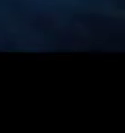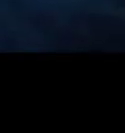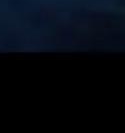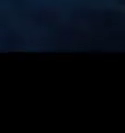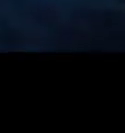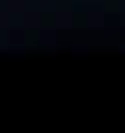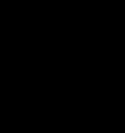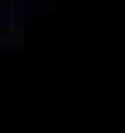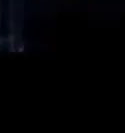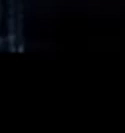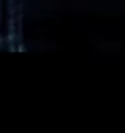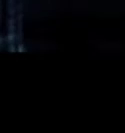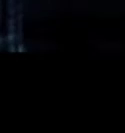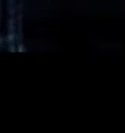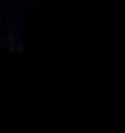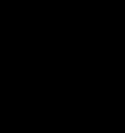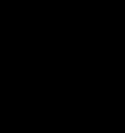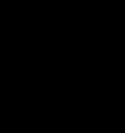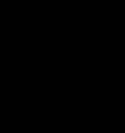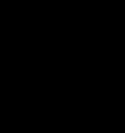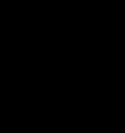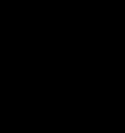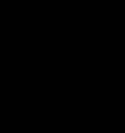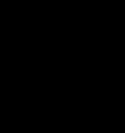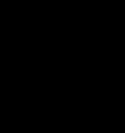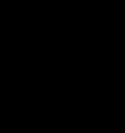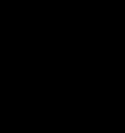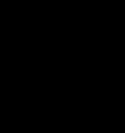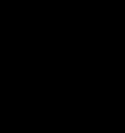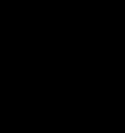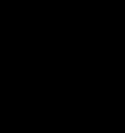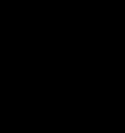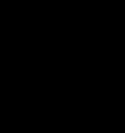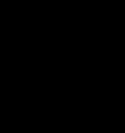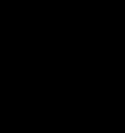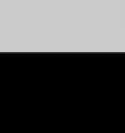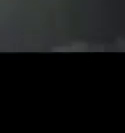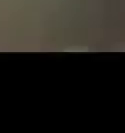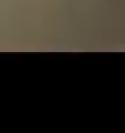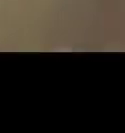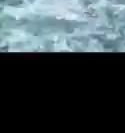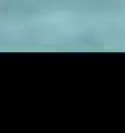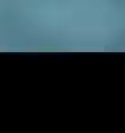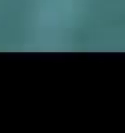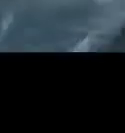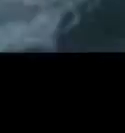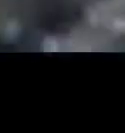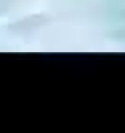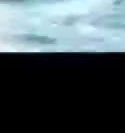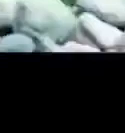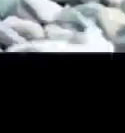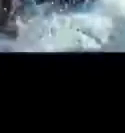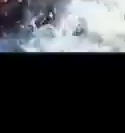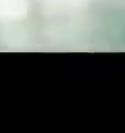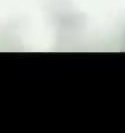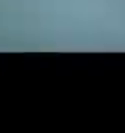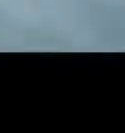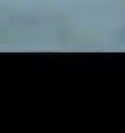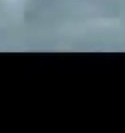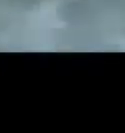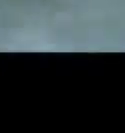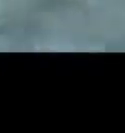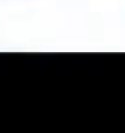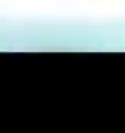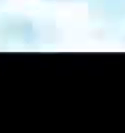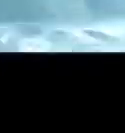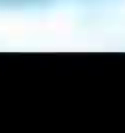los seres de la Gran Hermandad Blanca. Del director Juan Carlos Fanconi, una historia inspirada en mensajes reales